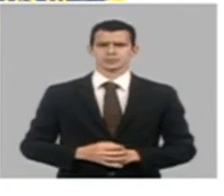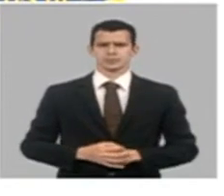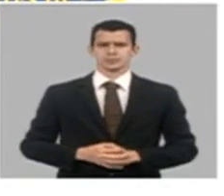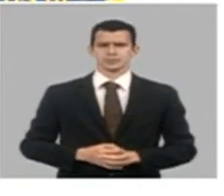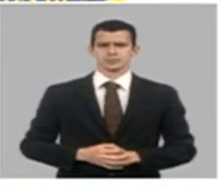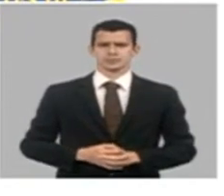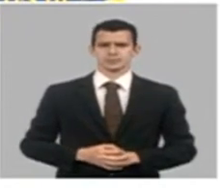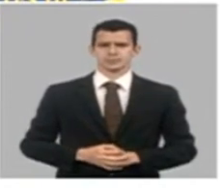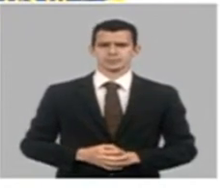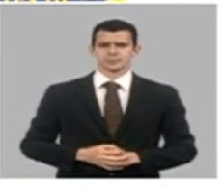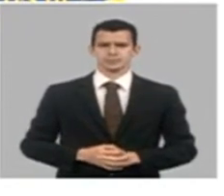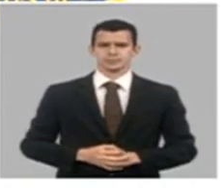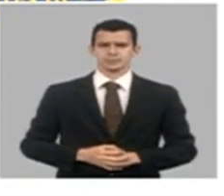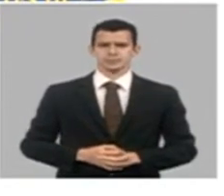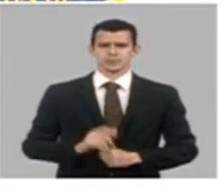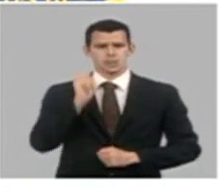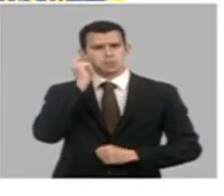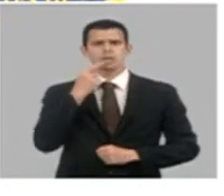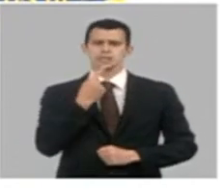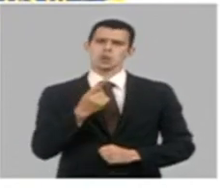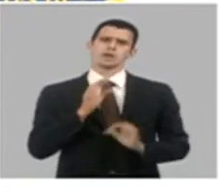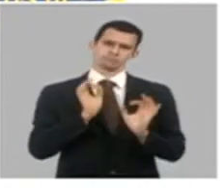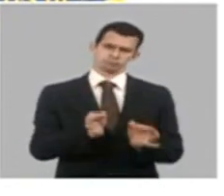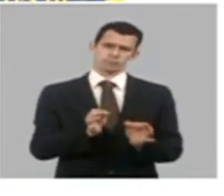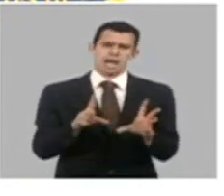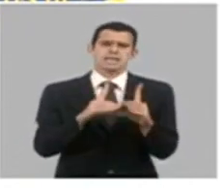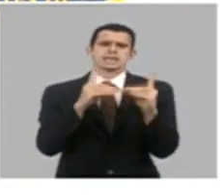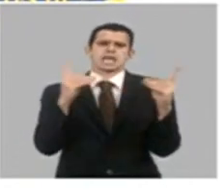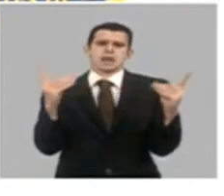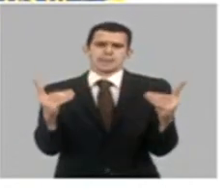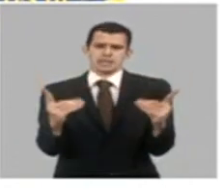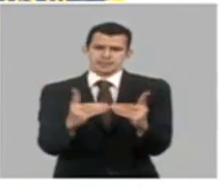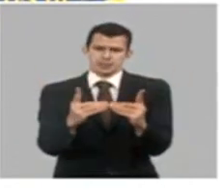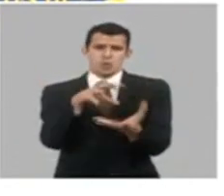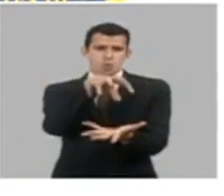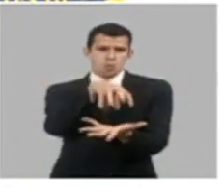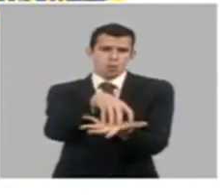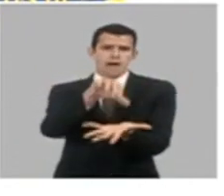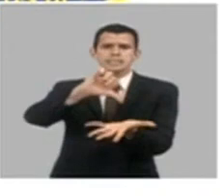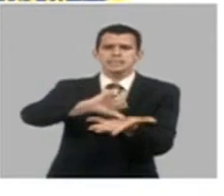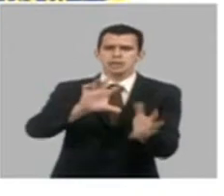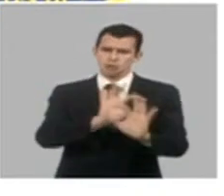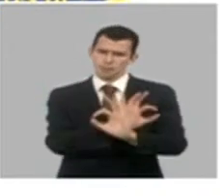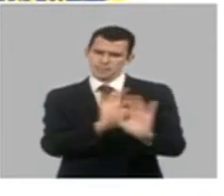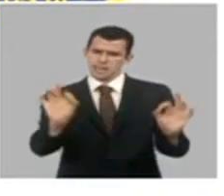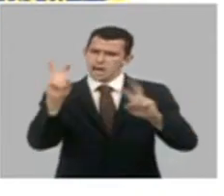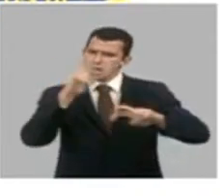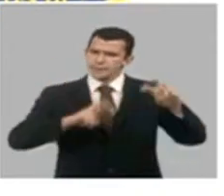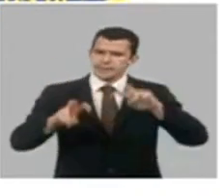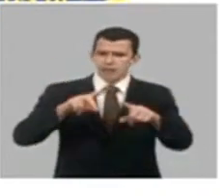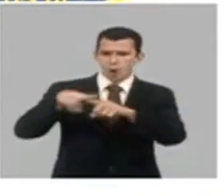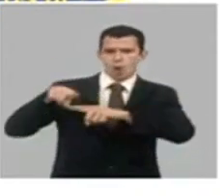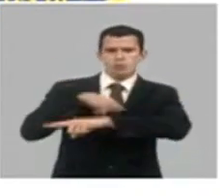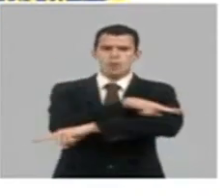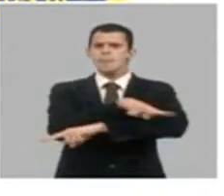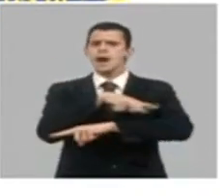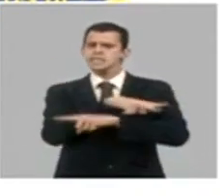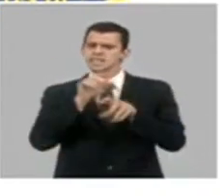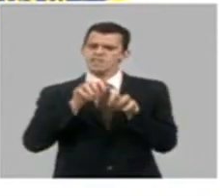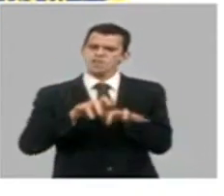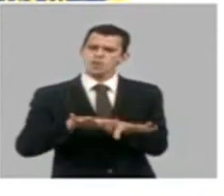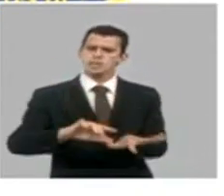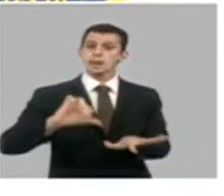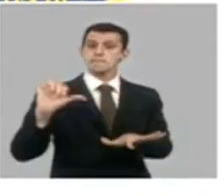que no había una fecha oficial de inicio para el centro y que la oficina estaba trabajando con inteligencia y otros socios